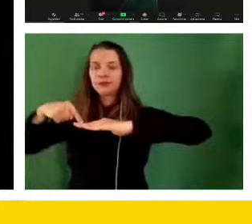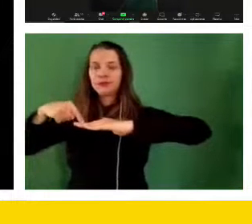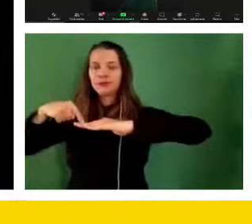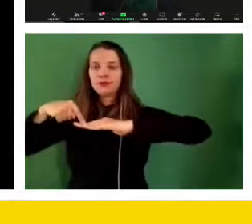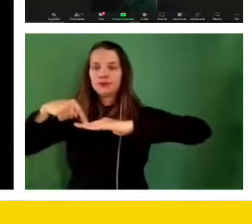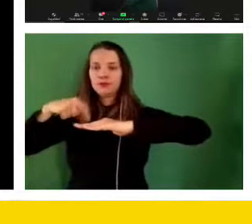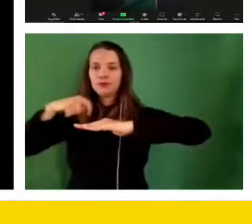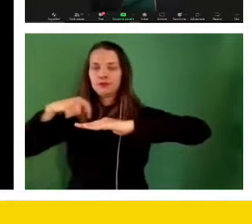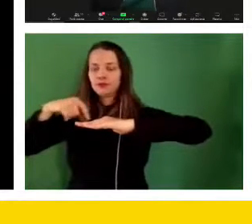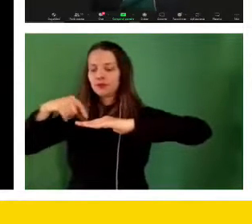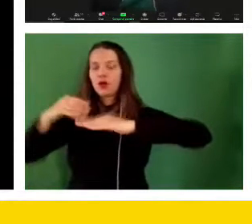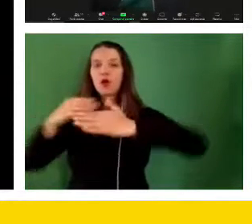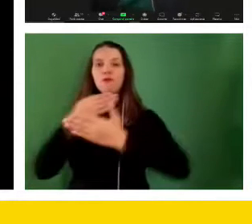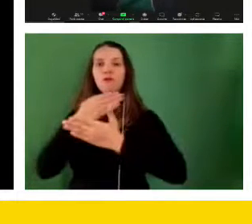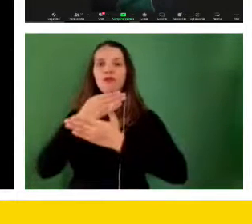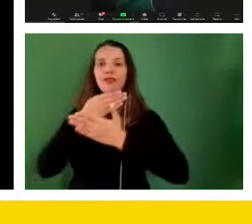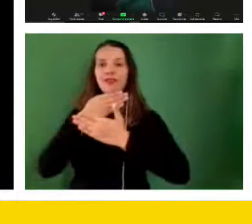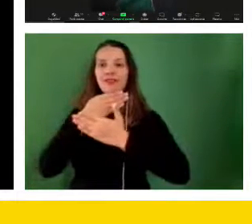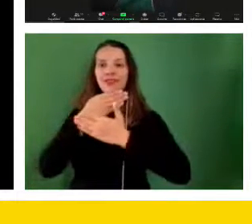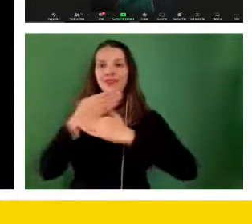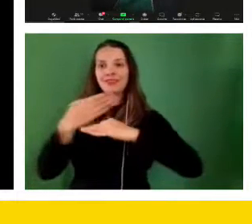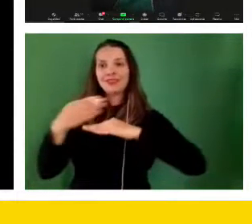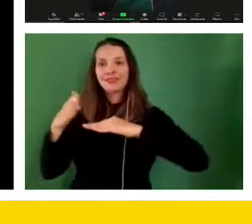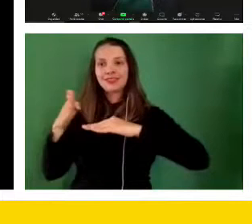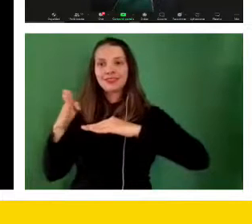derecha, ¿no?